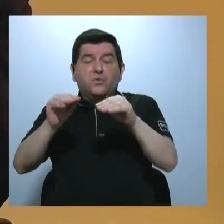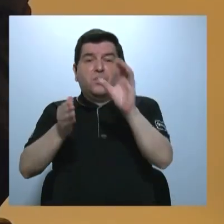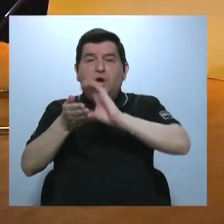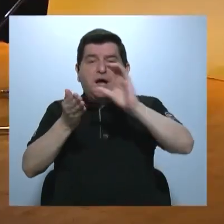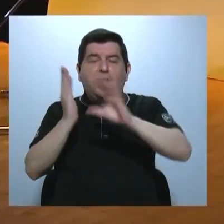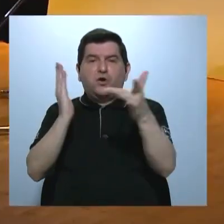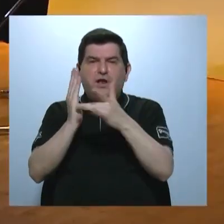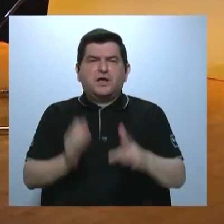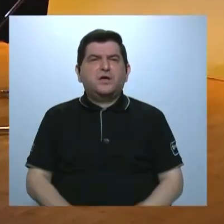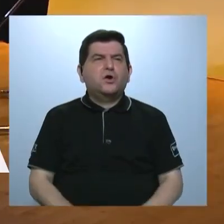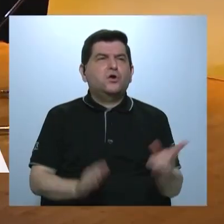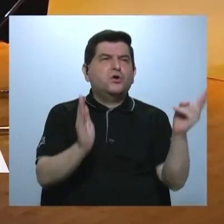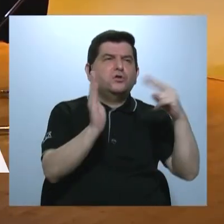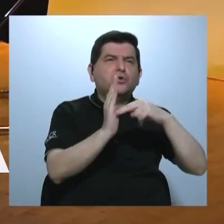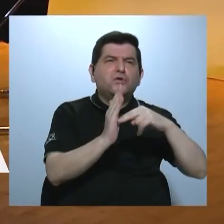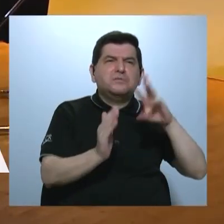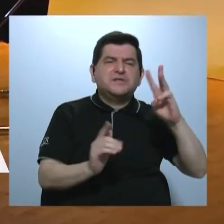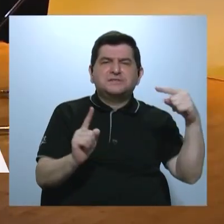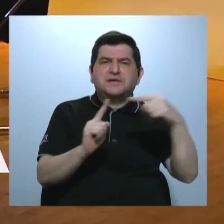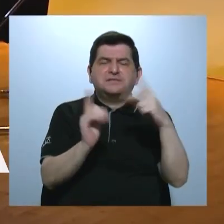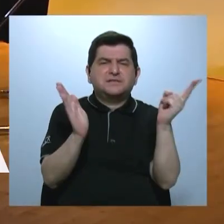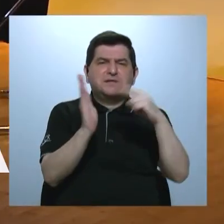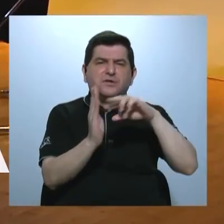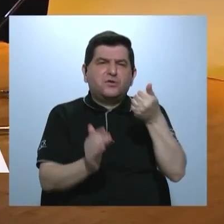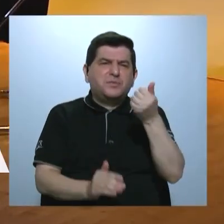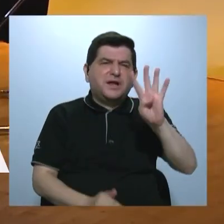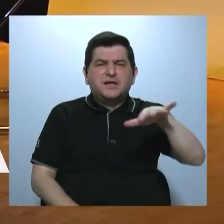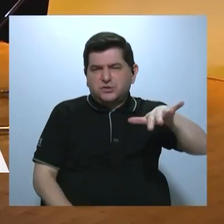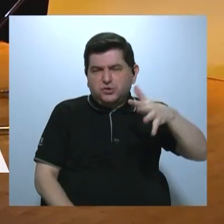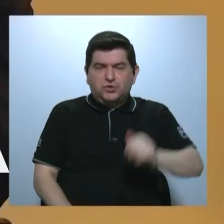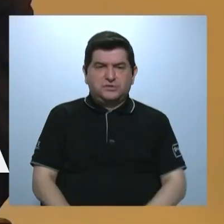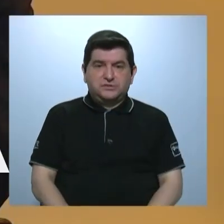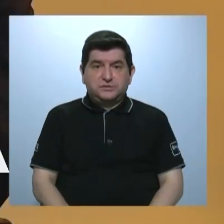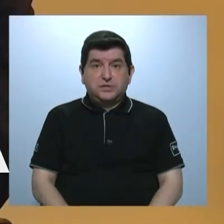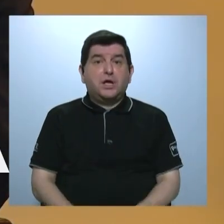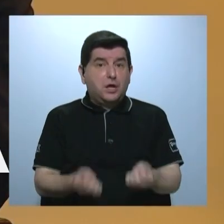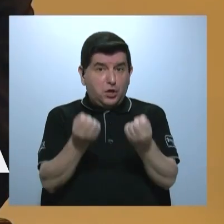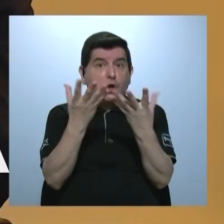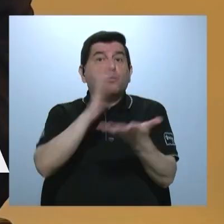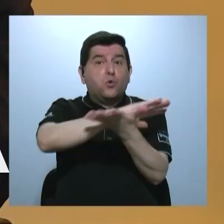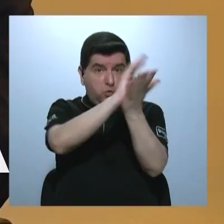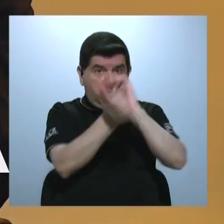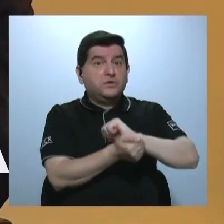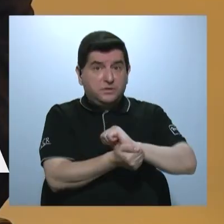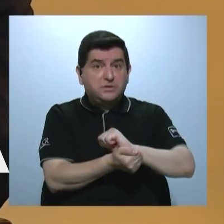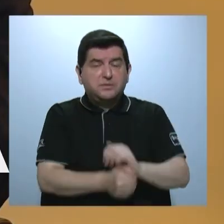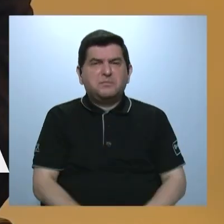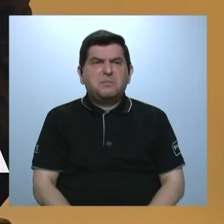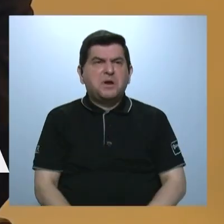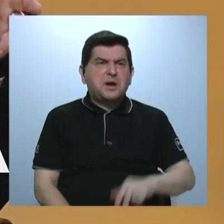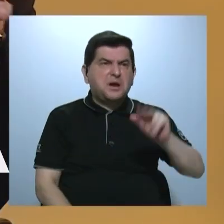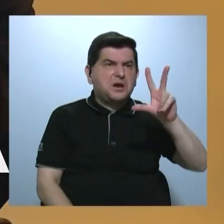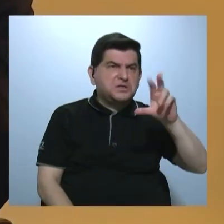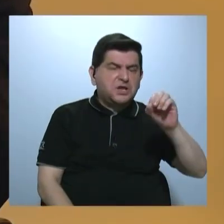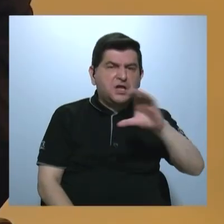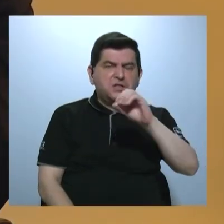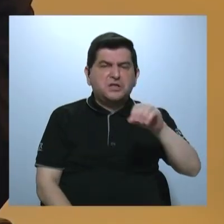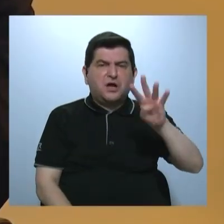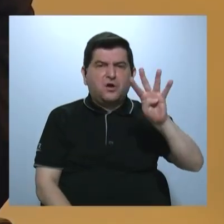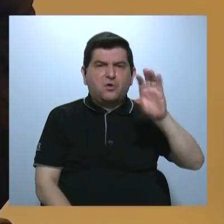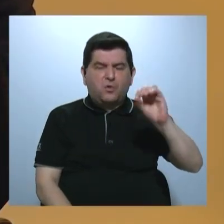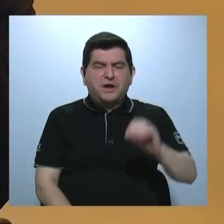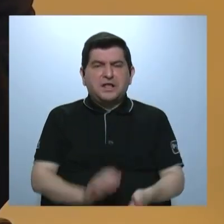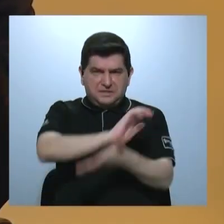requería entre el 2006 y el 2014 aproximadamente. Y se transformaron bastantes, cerca de 30, 40 colegios académicos a